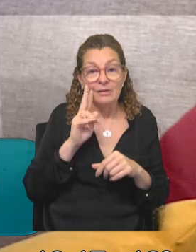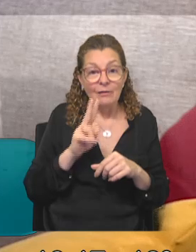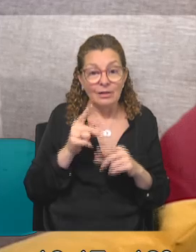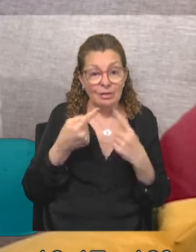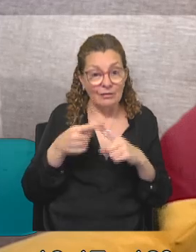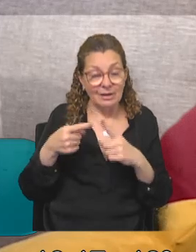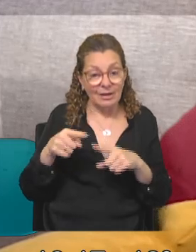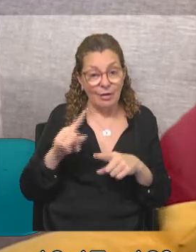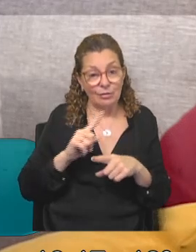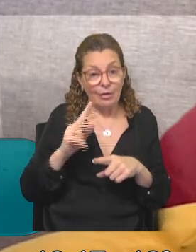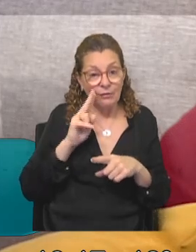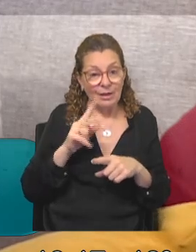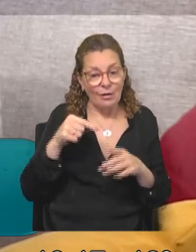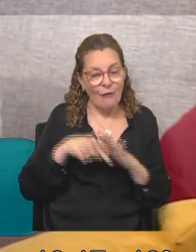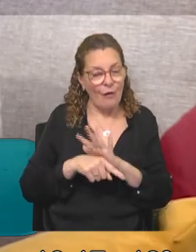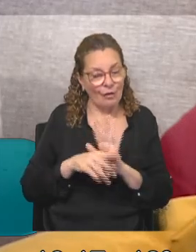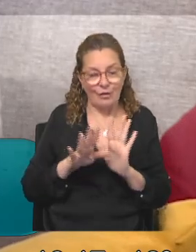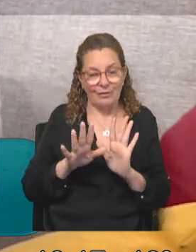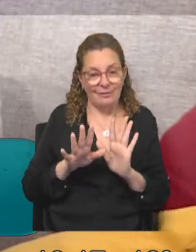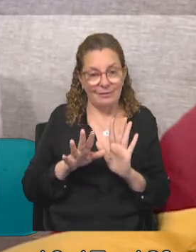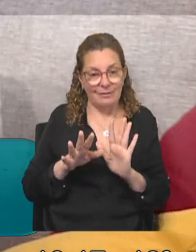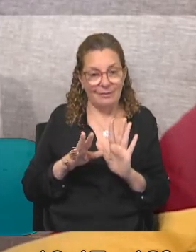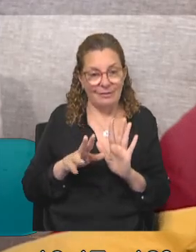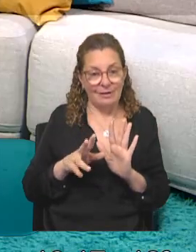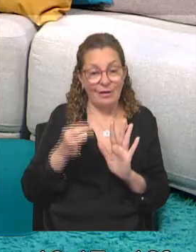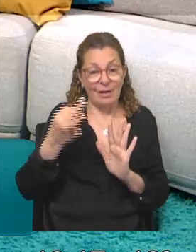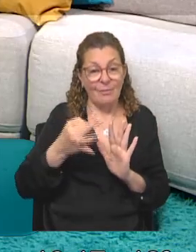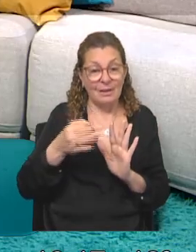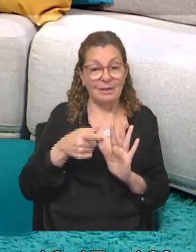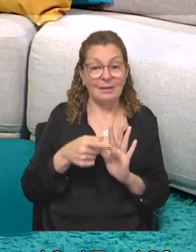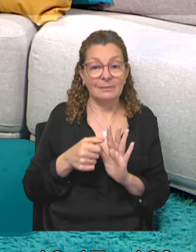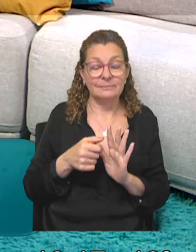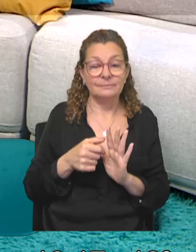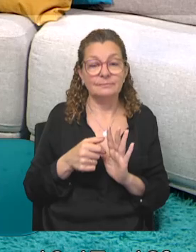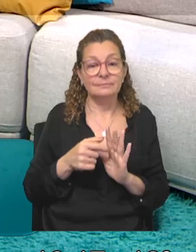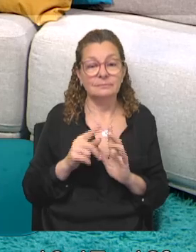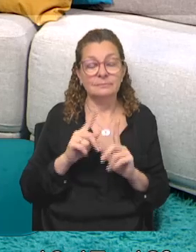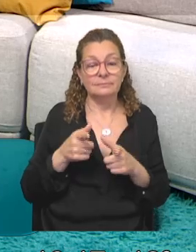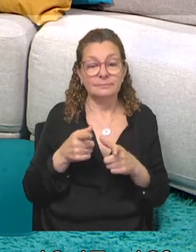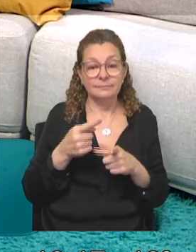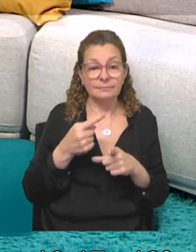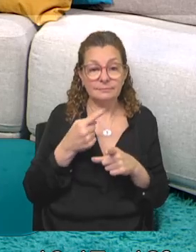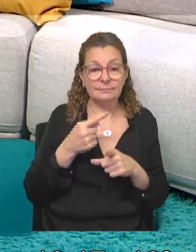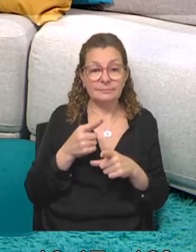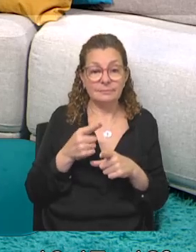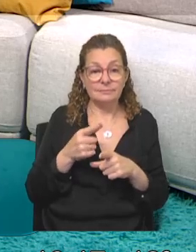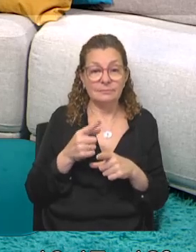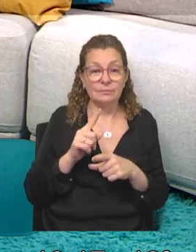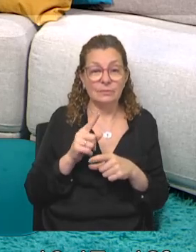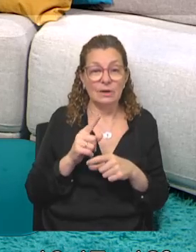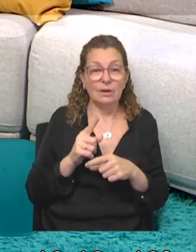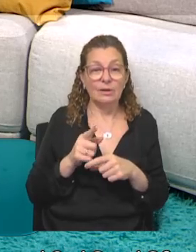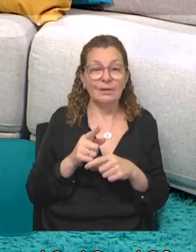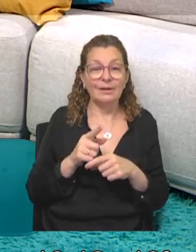que no estás viendo de fondo de lo que realmente, eso es lo que realmente necesito. No, pero también te digo, no estoy defendiendo el síndrome,